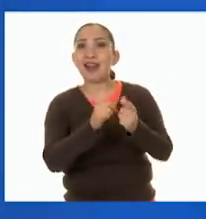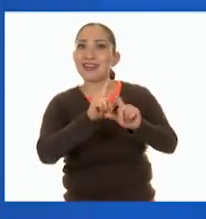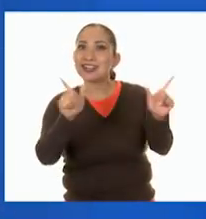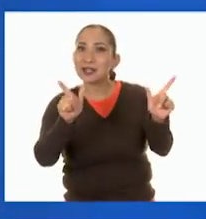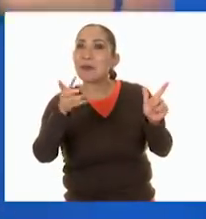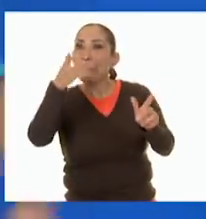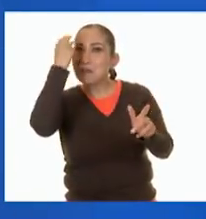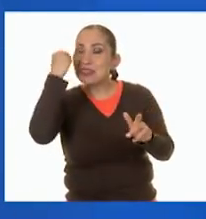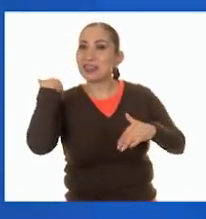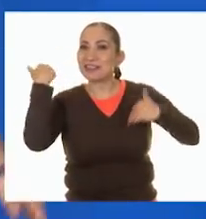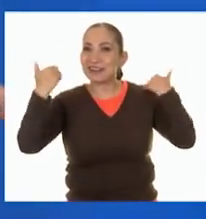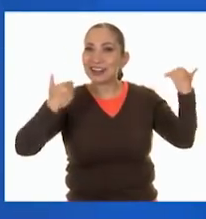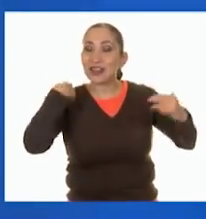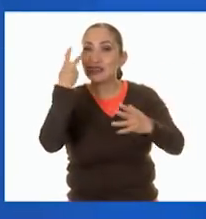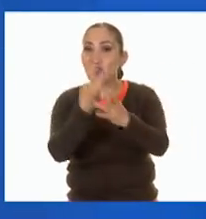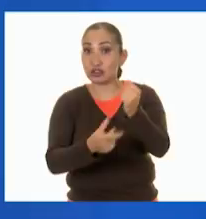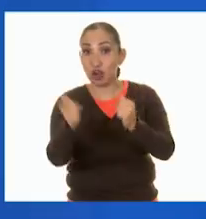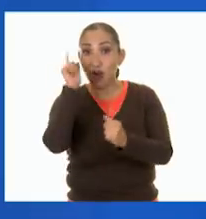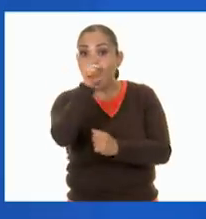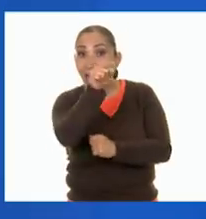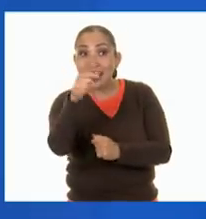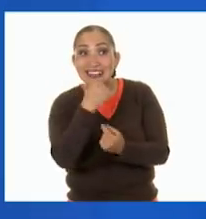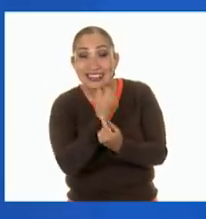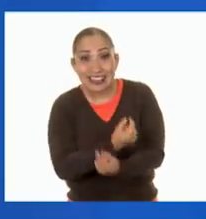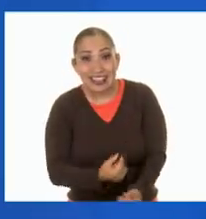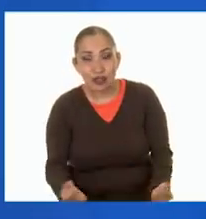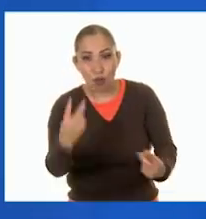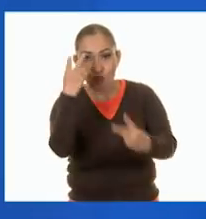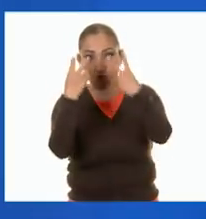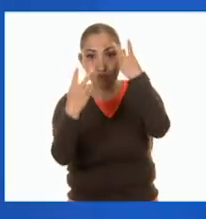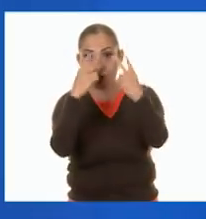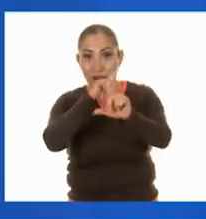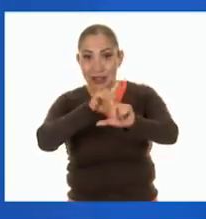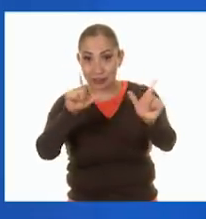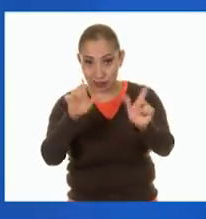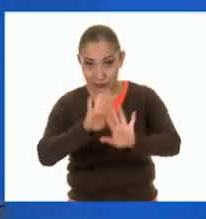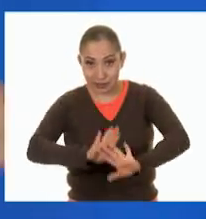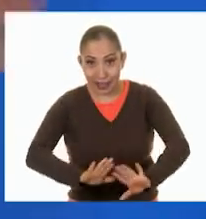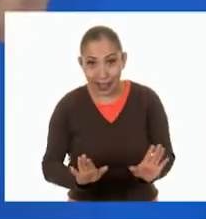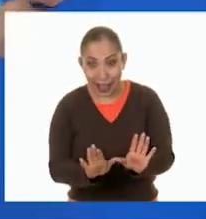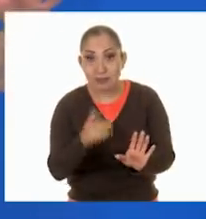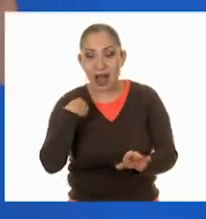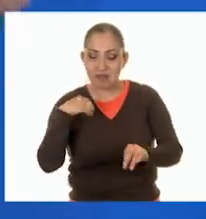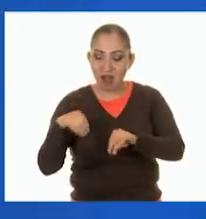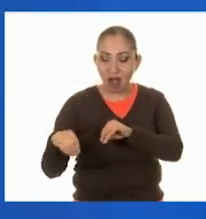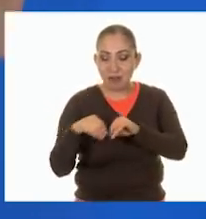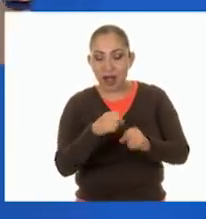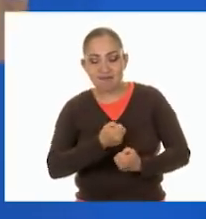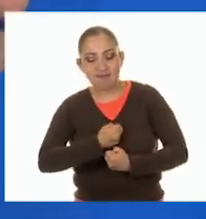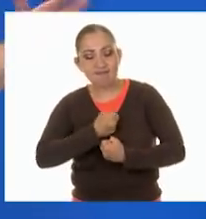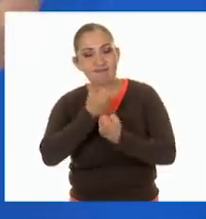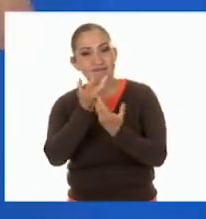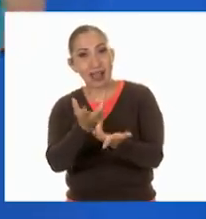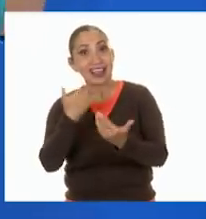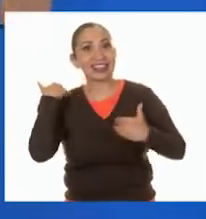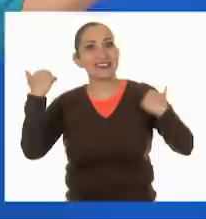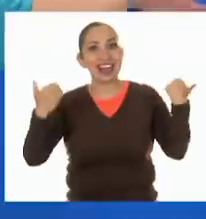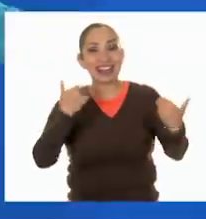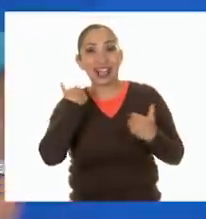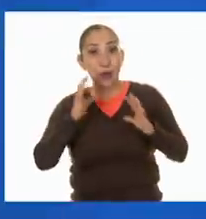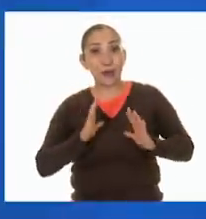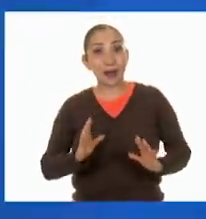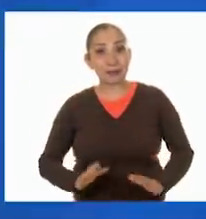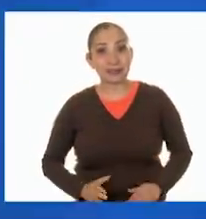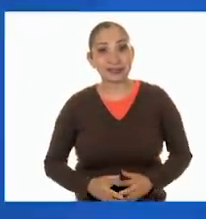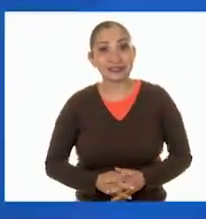listo para aprender y divertirme. Espero que las niñas y los niños que nos ven estén listas y listas para moverse, expresarse y divertirse con su